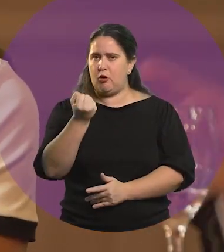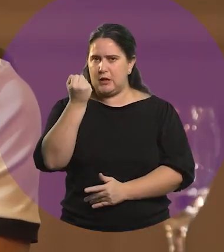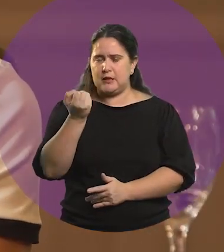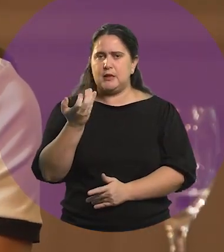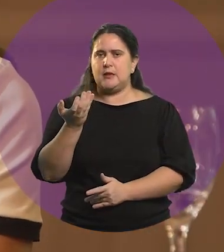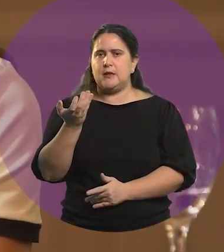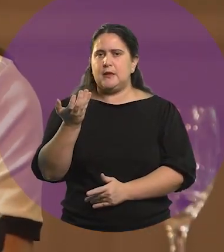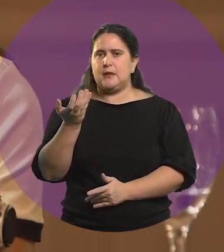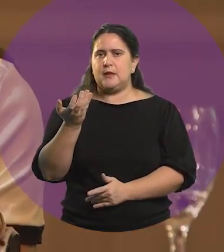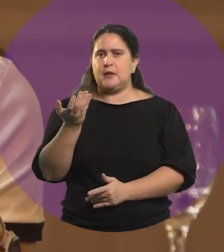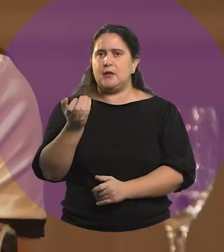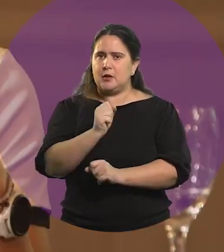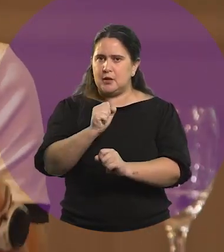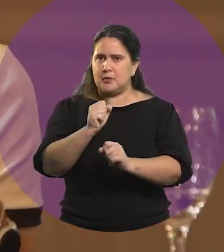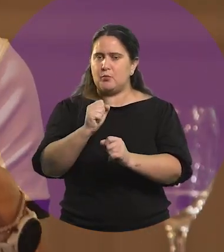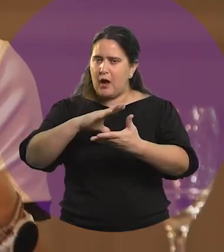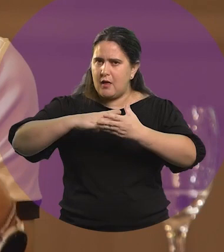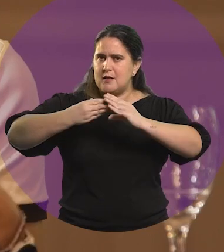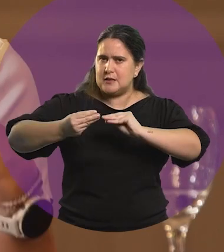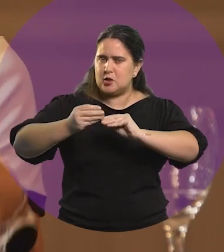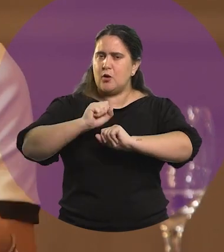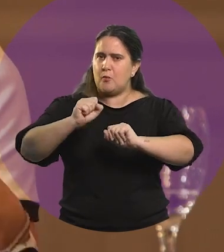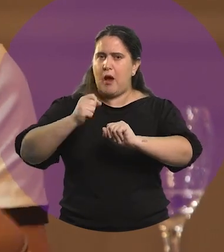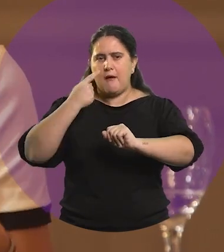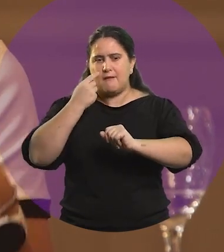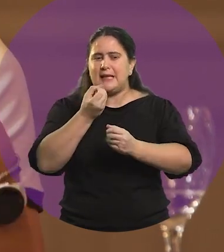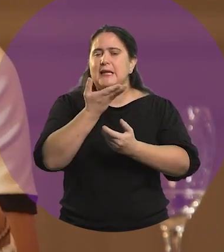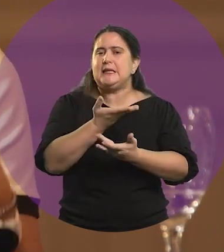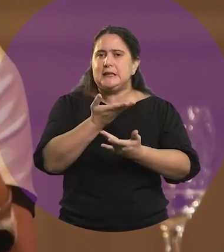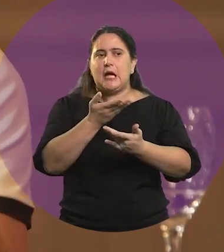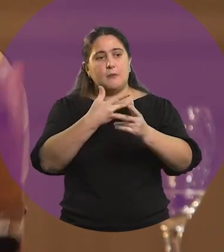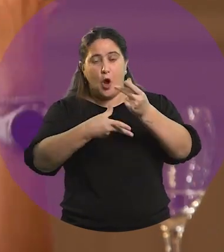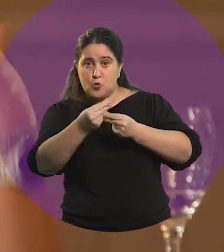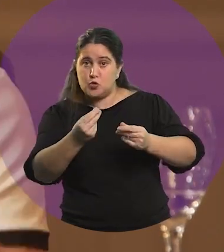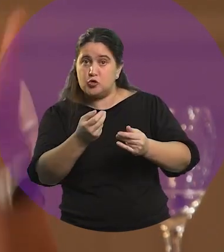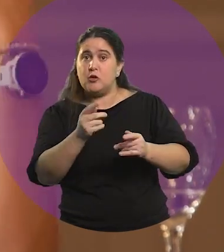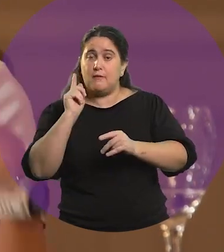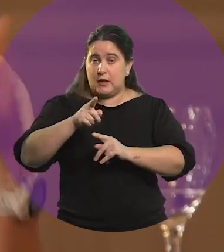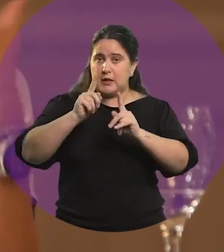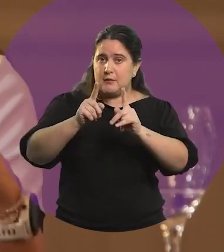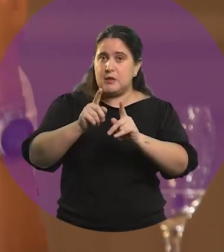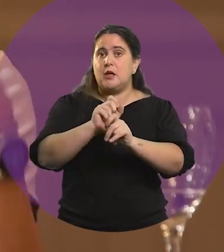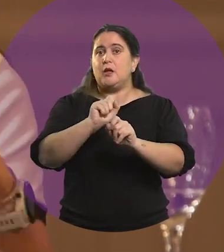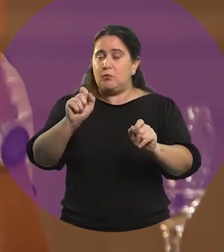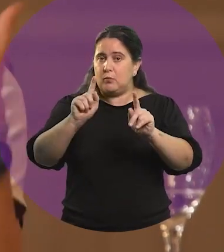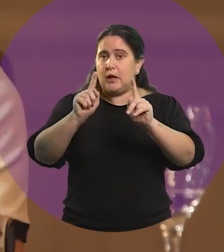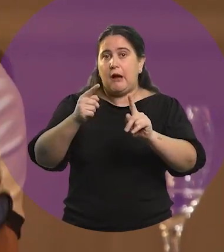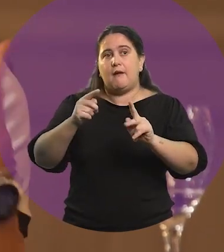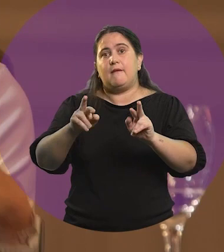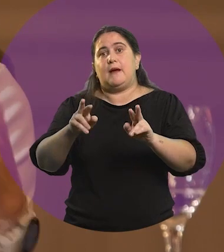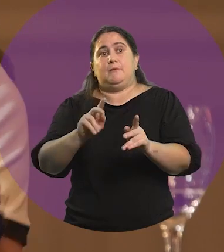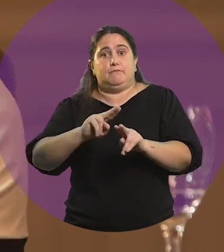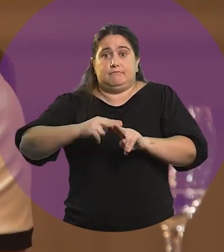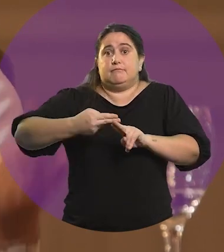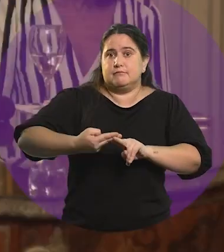fundamental tener diseños que nos permitan medir resultados, sacar conclusiones y iterar, digamos, y